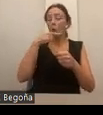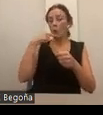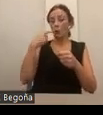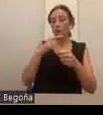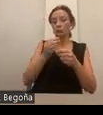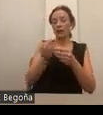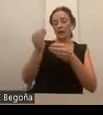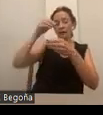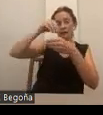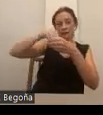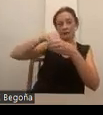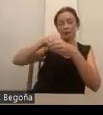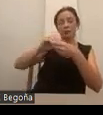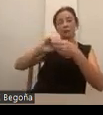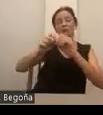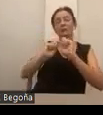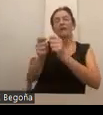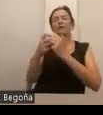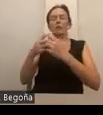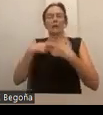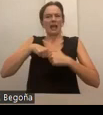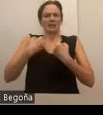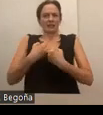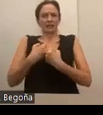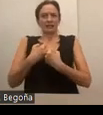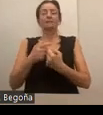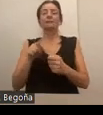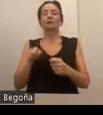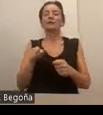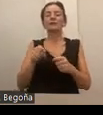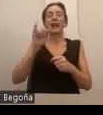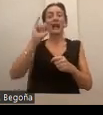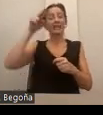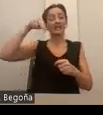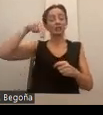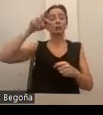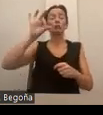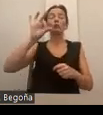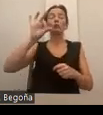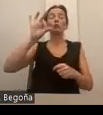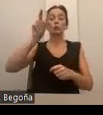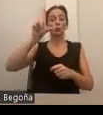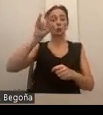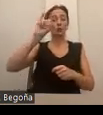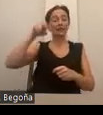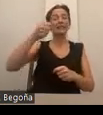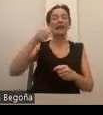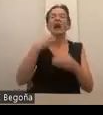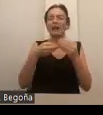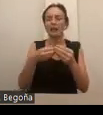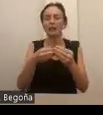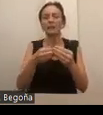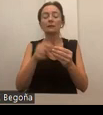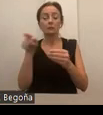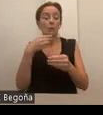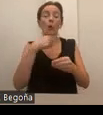ATP, que sería la fuente de energía. Vale, pues la función de la insulina, la función principal de la insulina es hacer que esa glucosa de la que